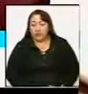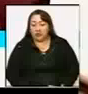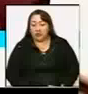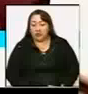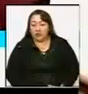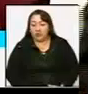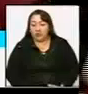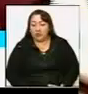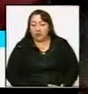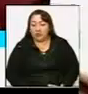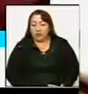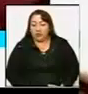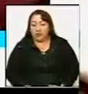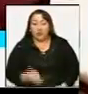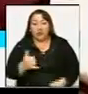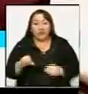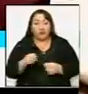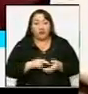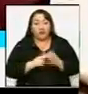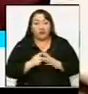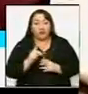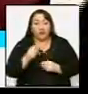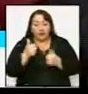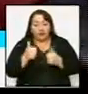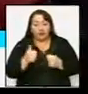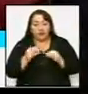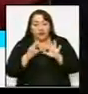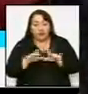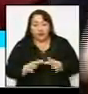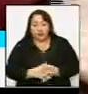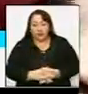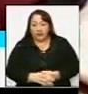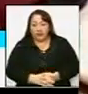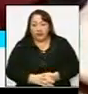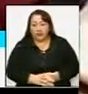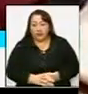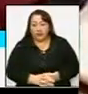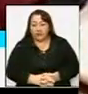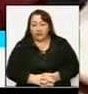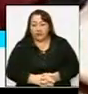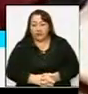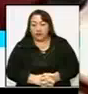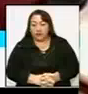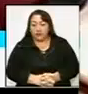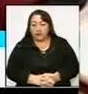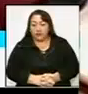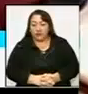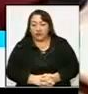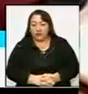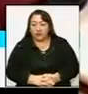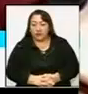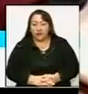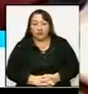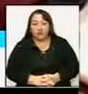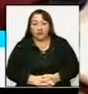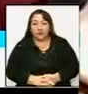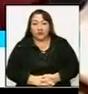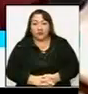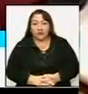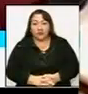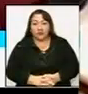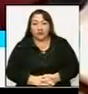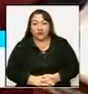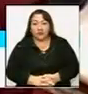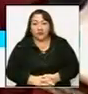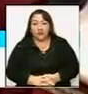Entonces, lo que hay que hacer es una buena redacción, nada más. Lo que hay que hacer es una buena redacción. Que